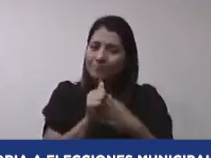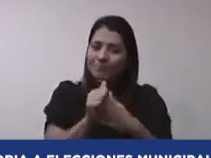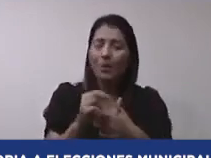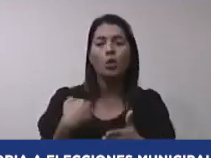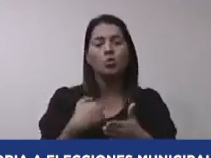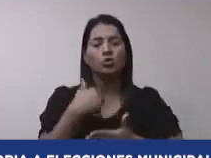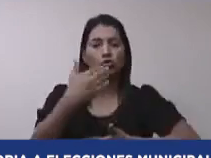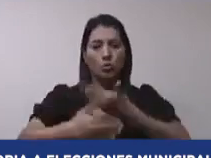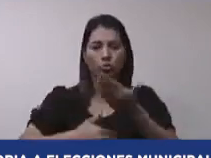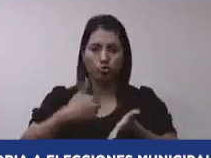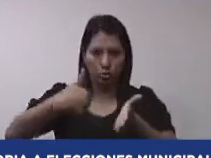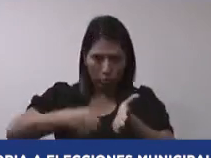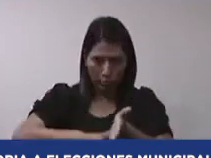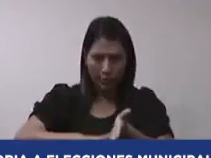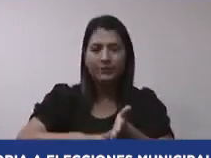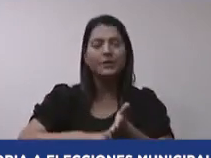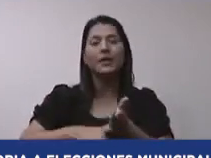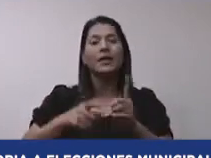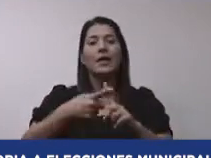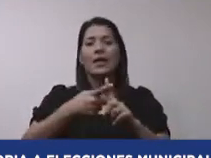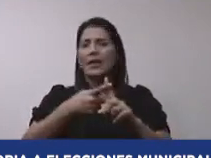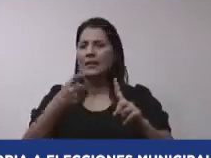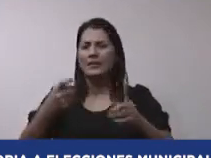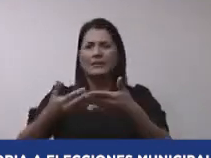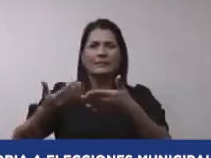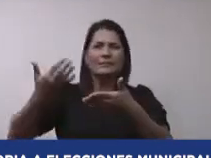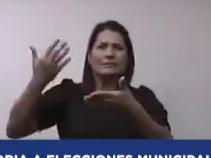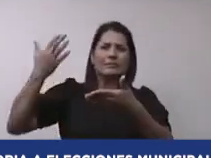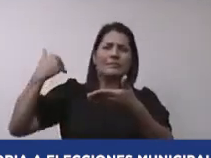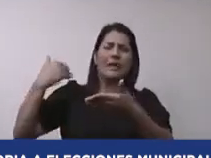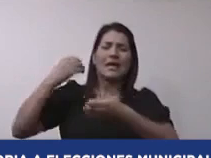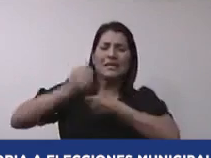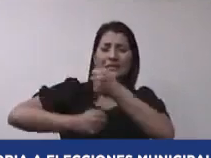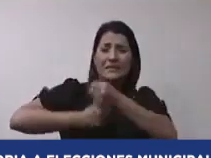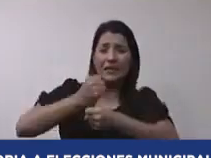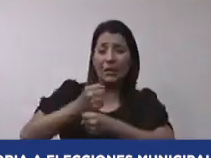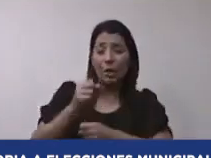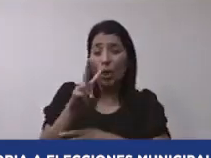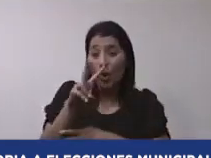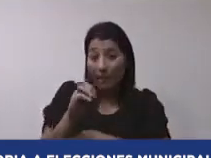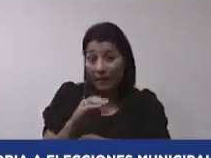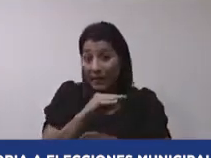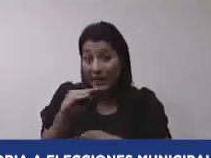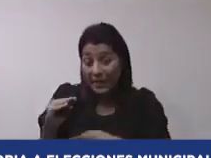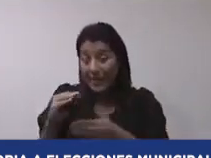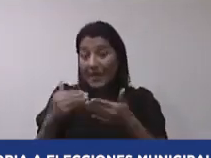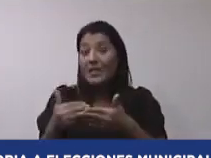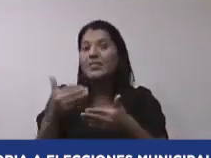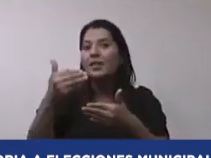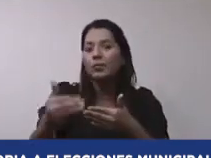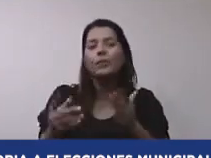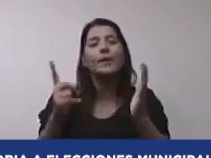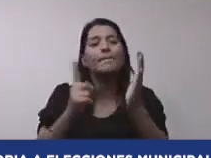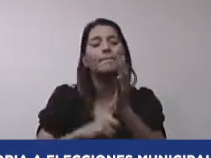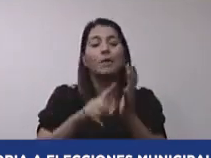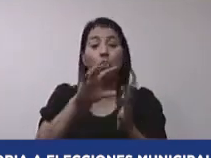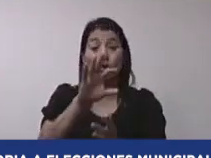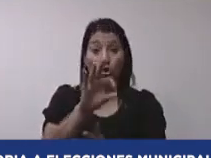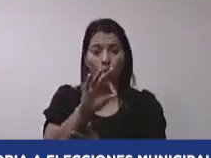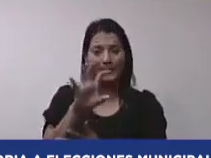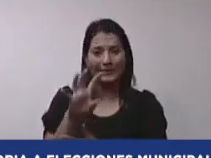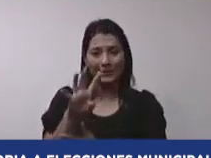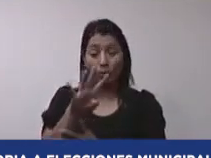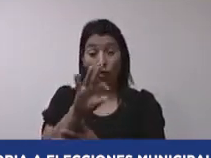electorales. Desde los albores del siglo XX y más aún a partir de los hechos de